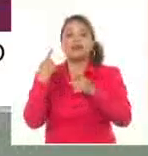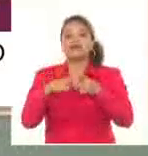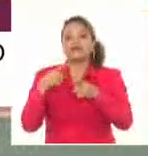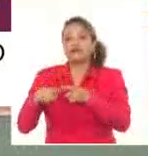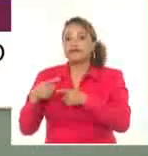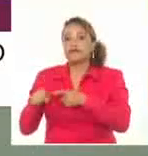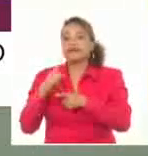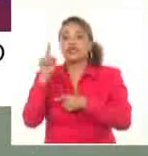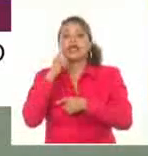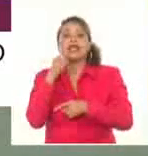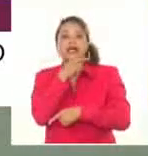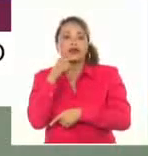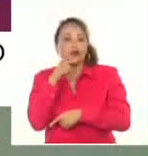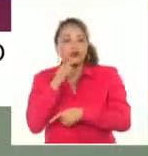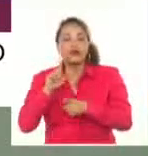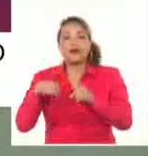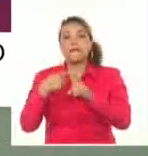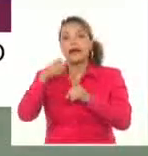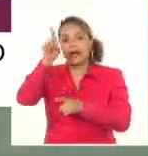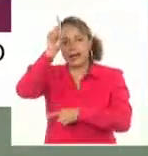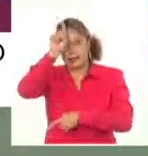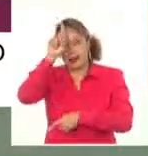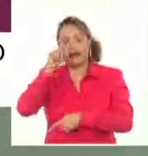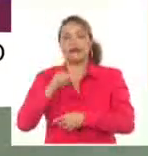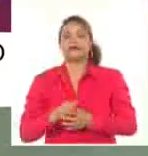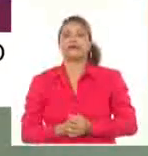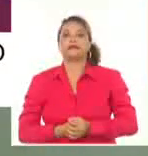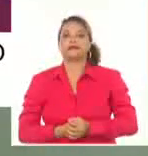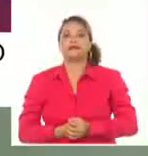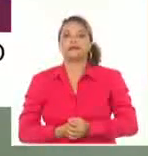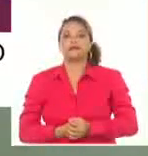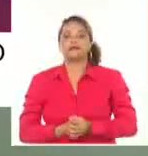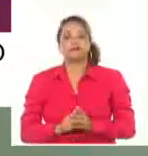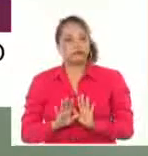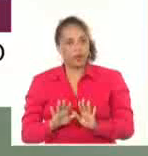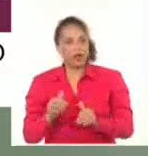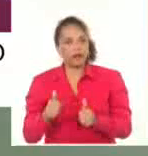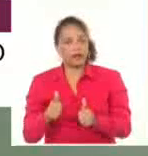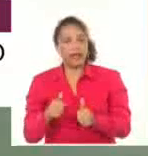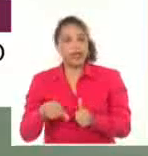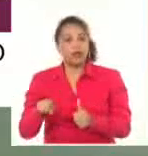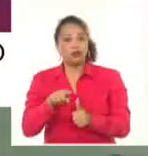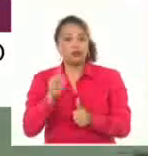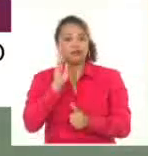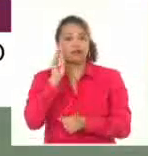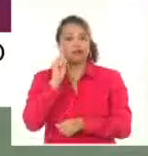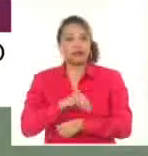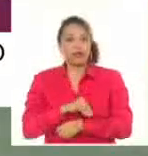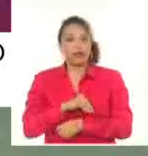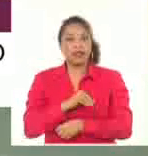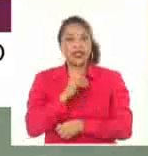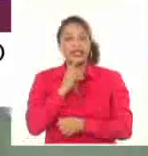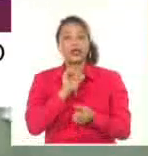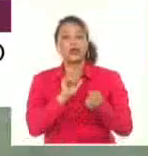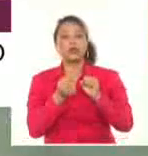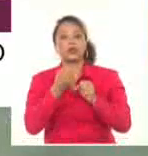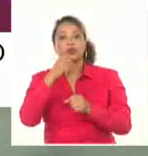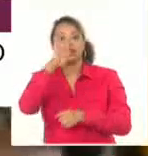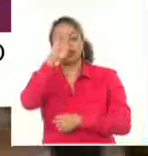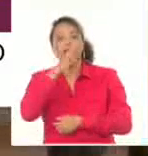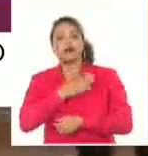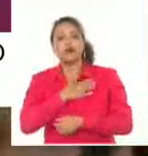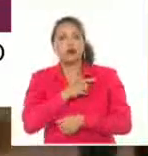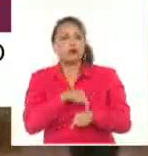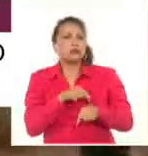Unión Soviética y Alemania Oriental. Ahora bien, como es sabido, tal dominio de Cuba tuvo lugar poco